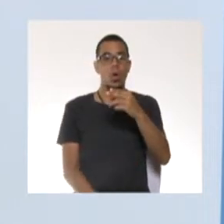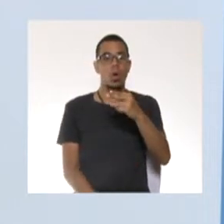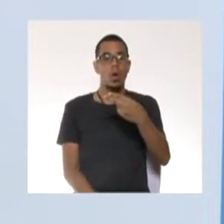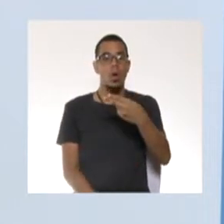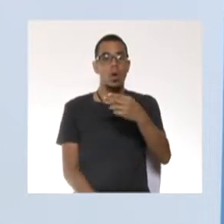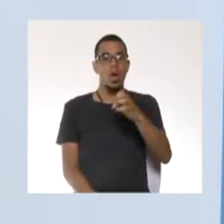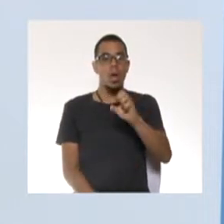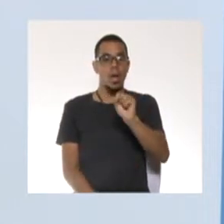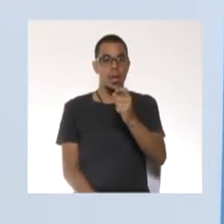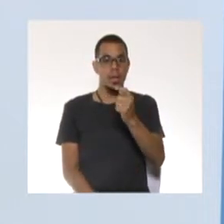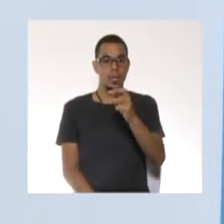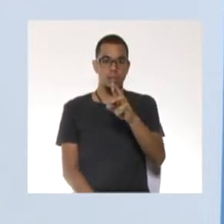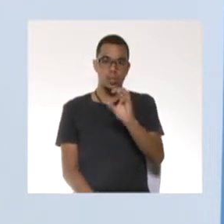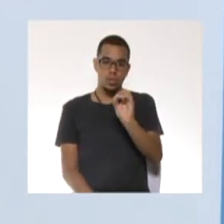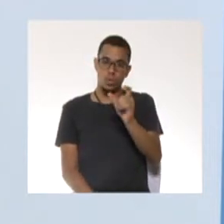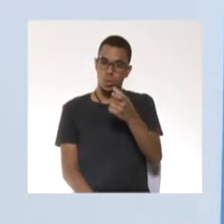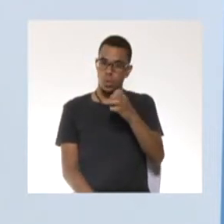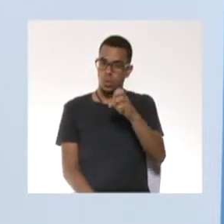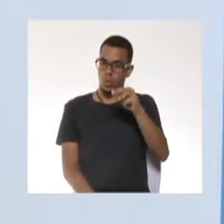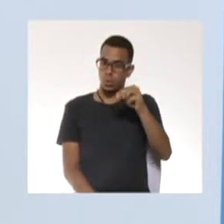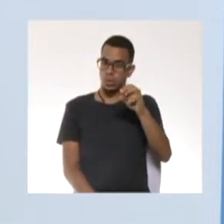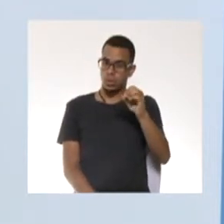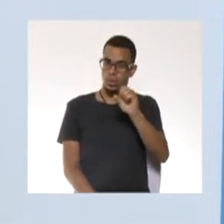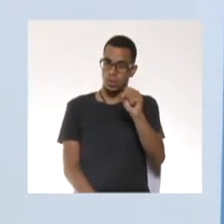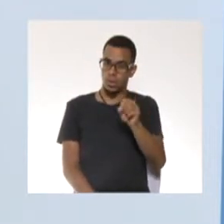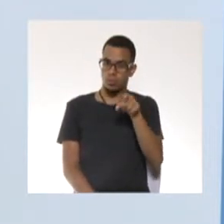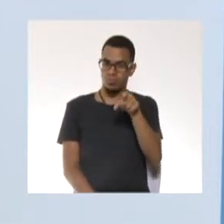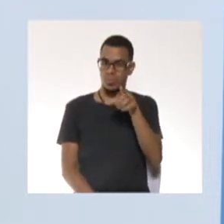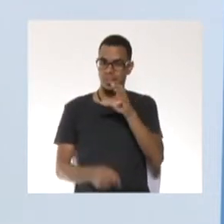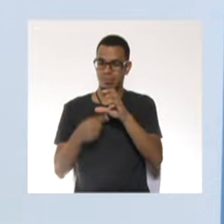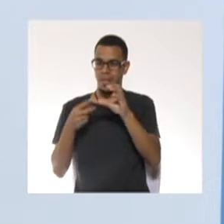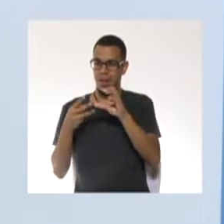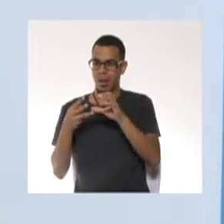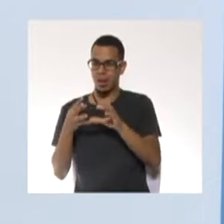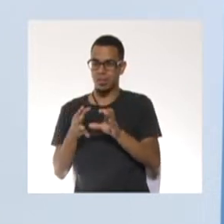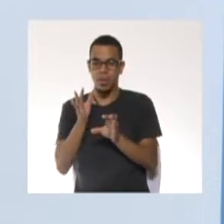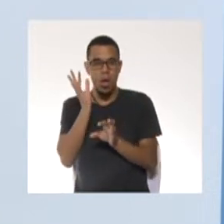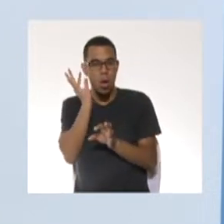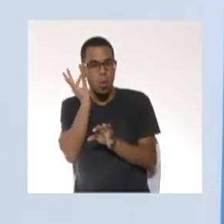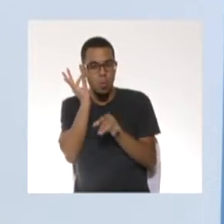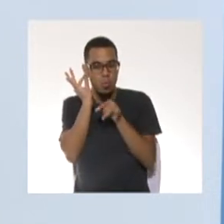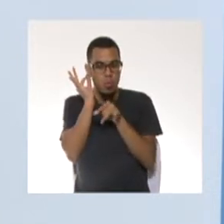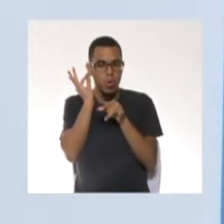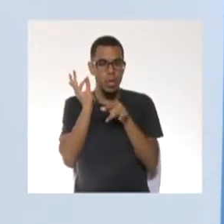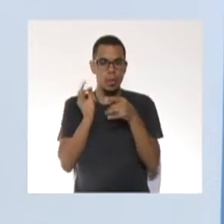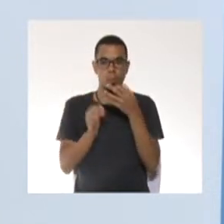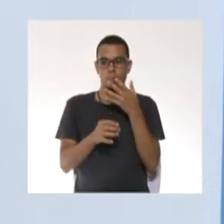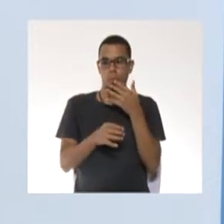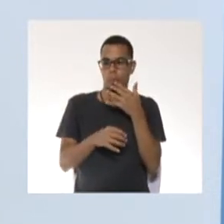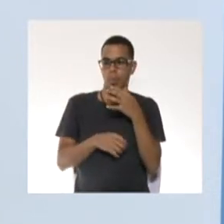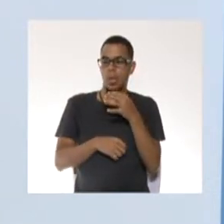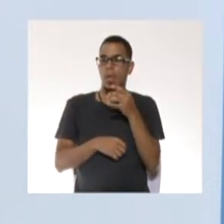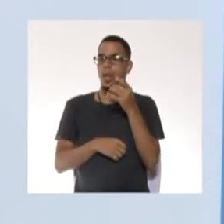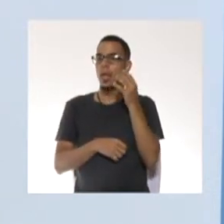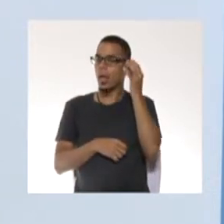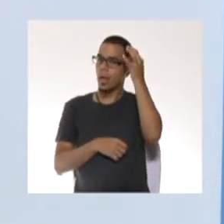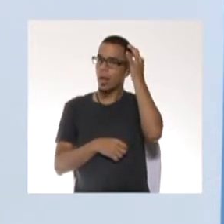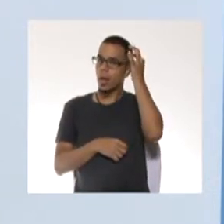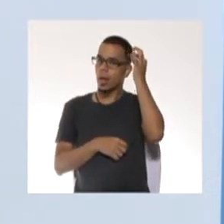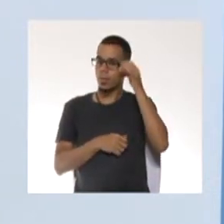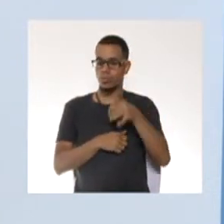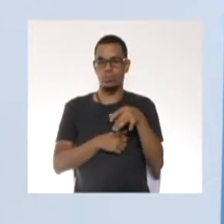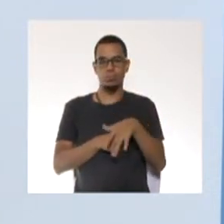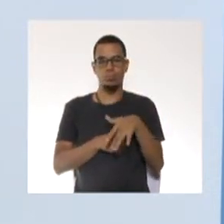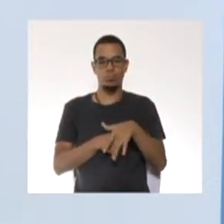de los caracteres secundarios en la mujer, como son el vello púbico, el redondeo de